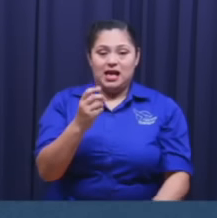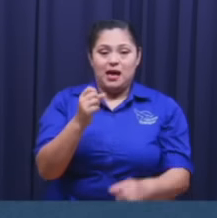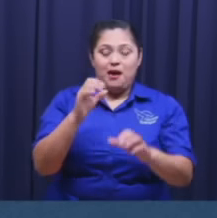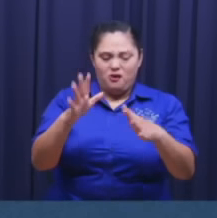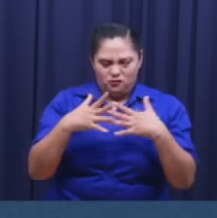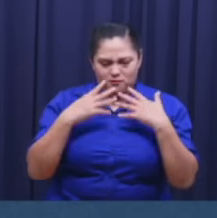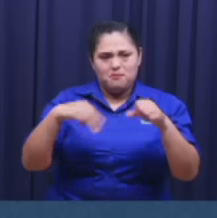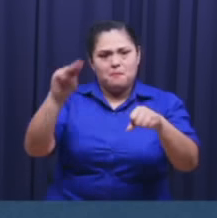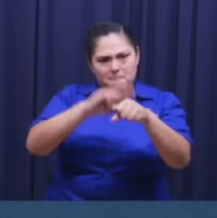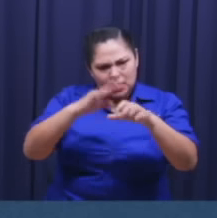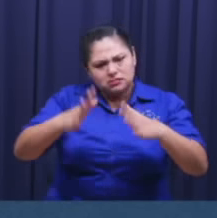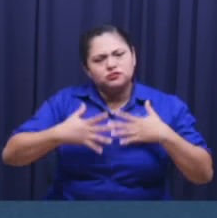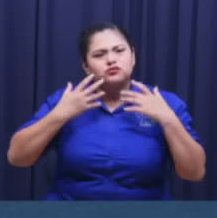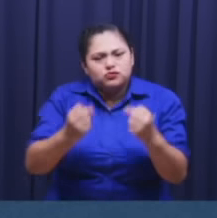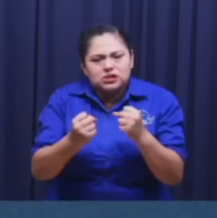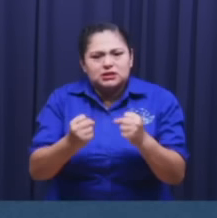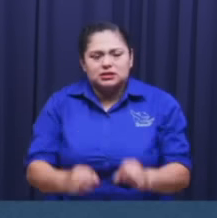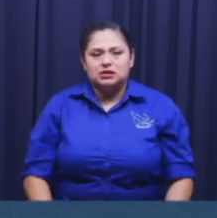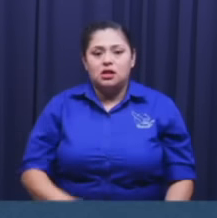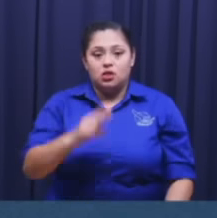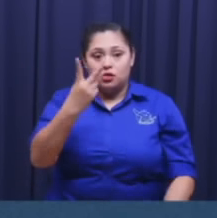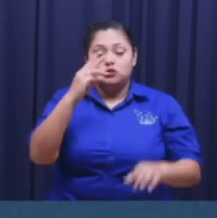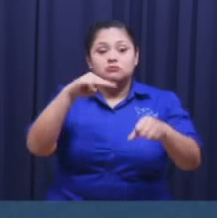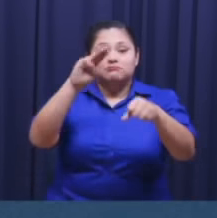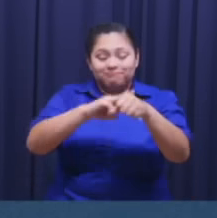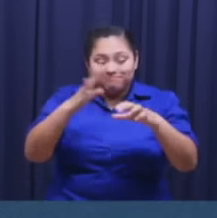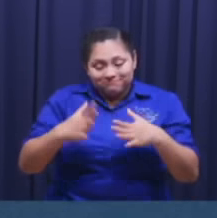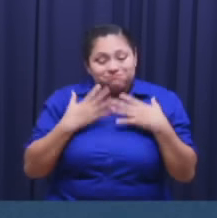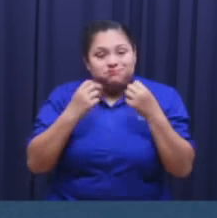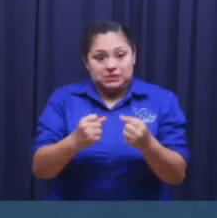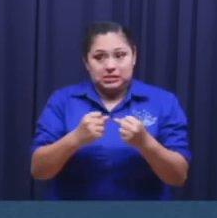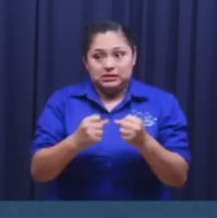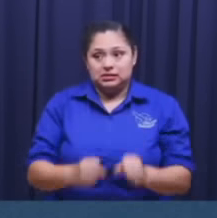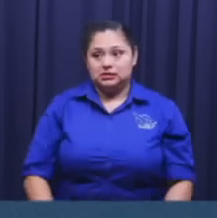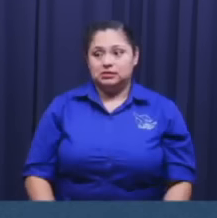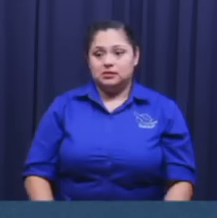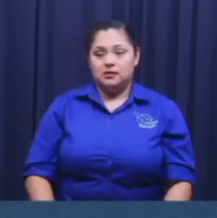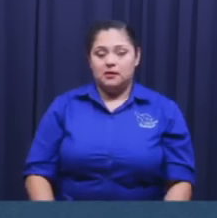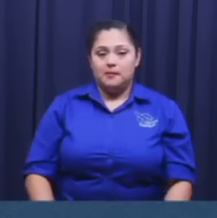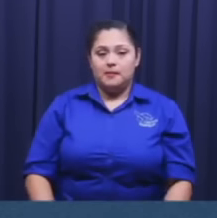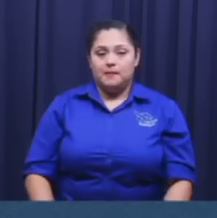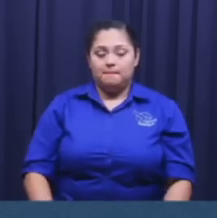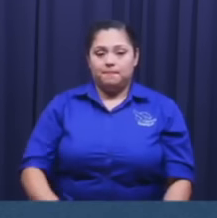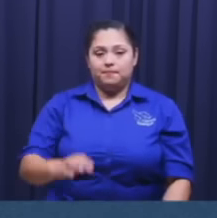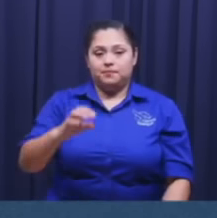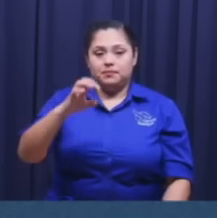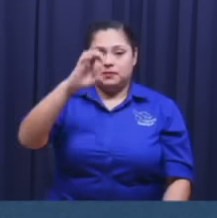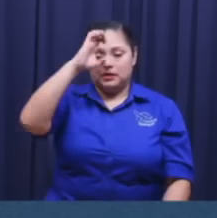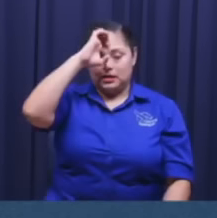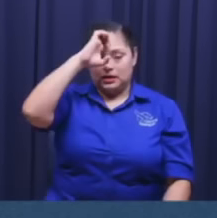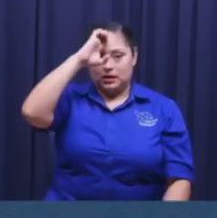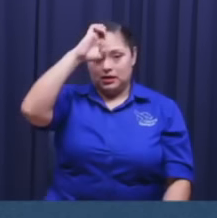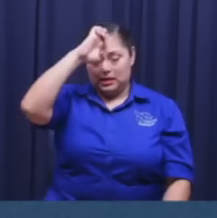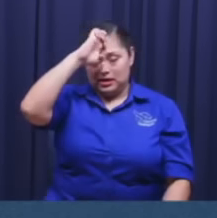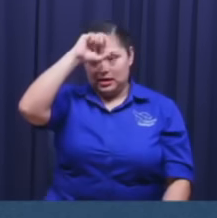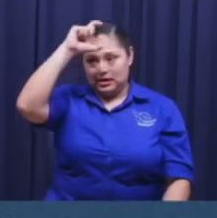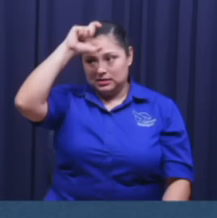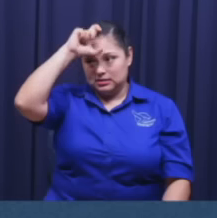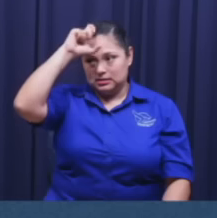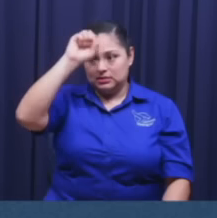resistirán. Dos lo resistirán. Dos lo resistirán.